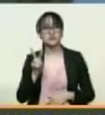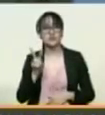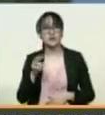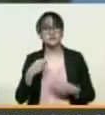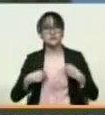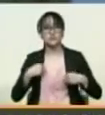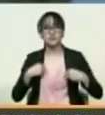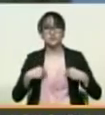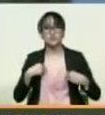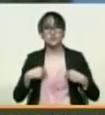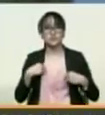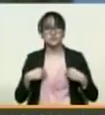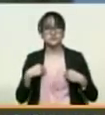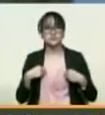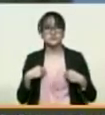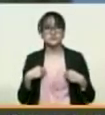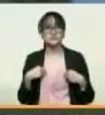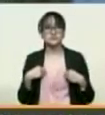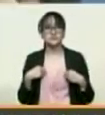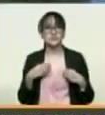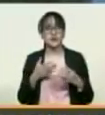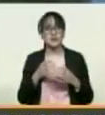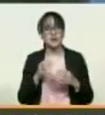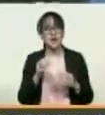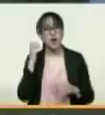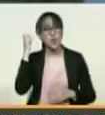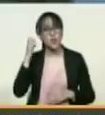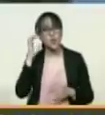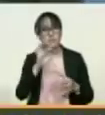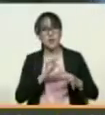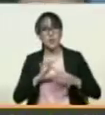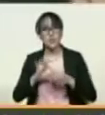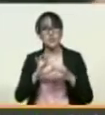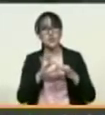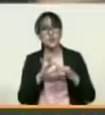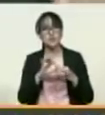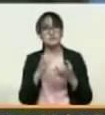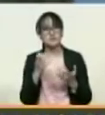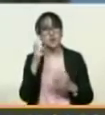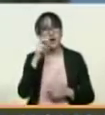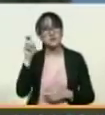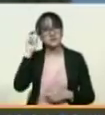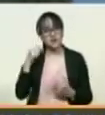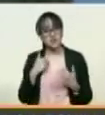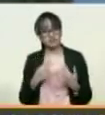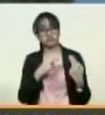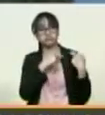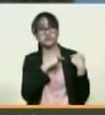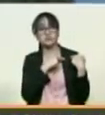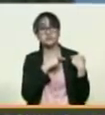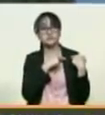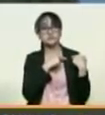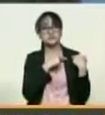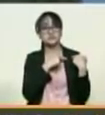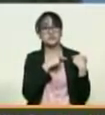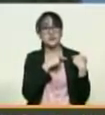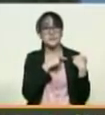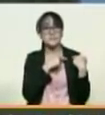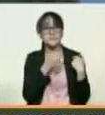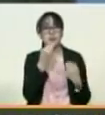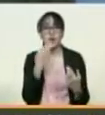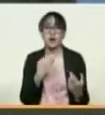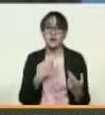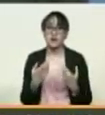el conocimiento o desconocimiento de la Unión Europea, y es quien les habla, el canciller, porque mi trabajo, mi labor, es procurar que haya buenas